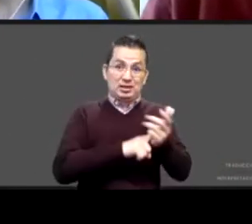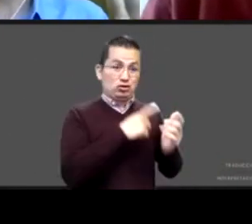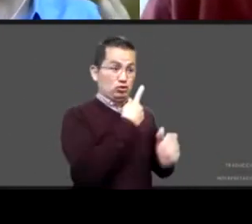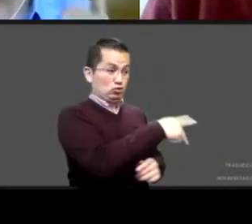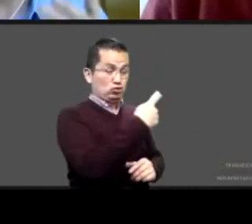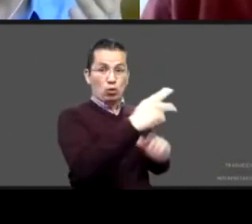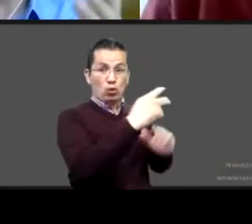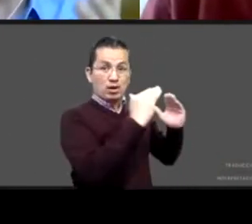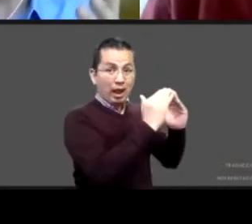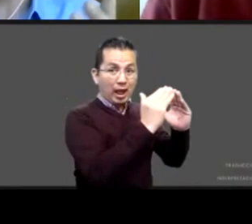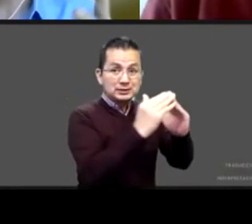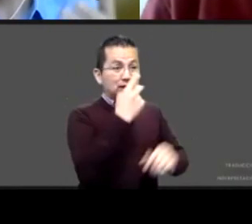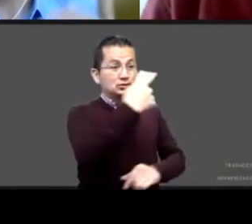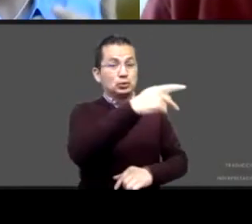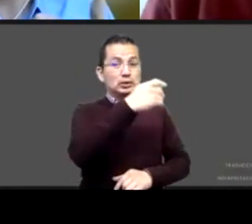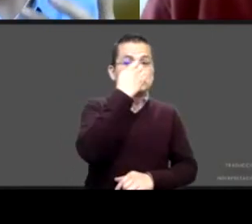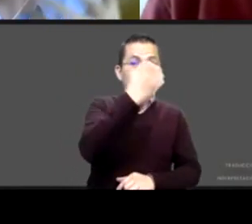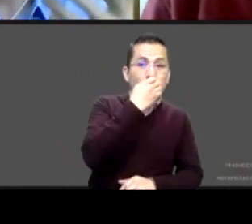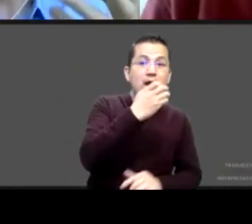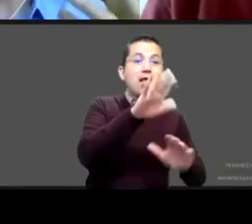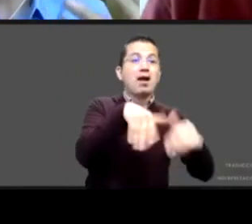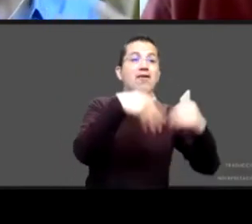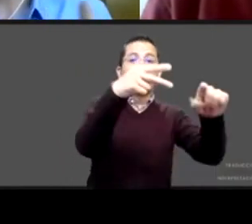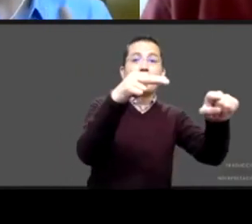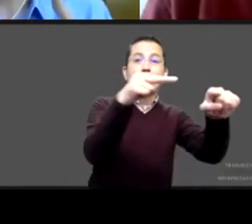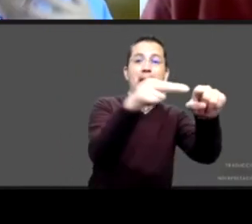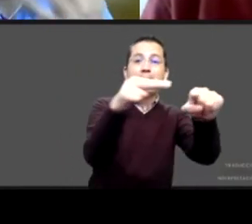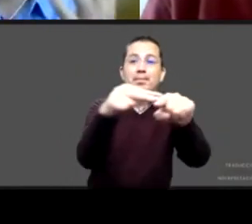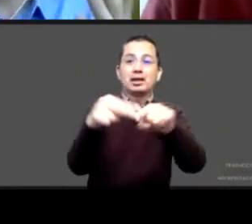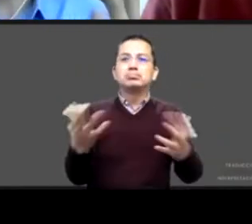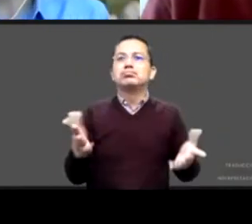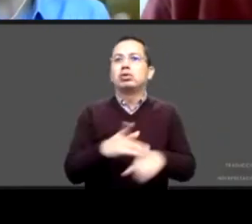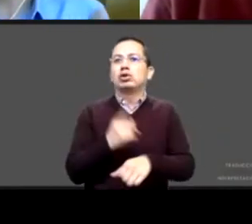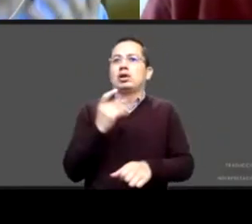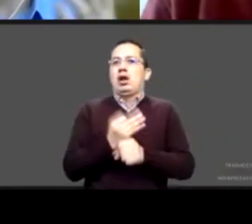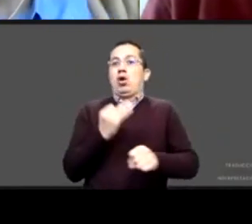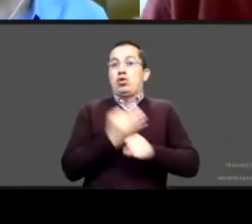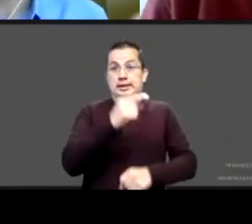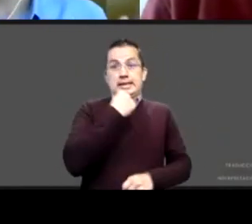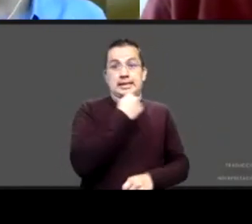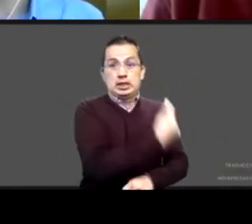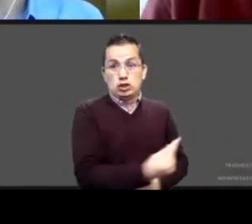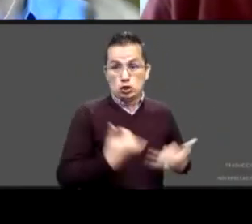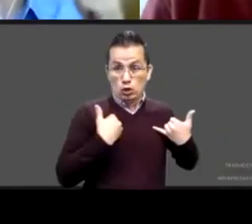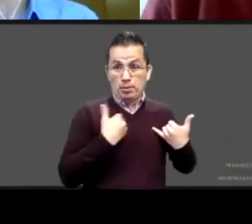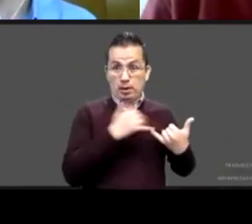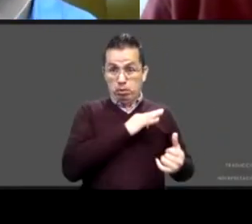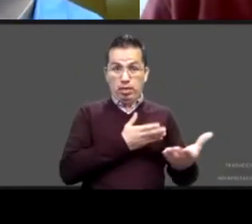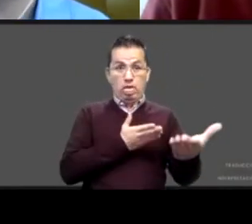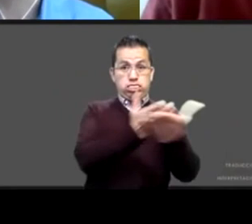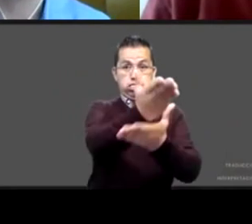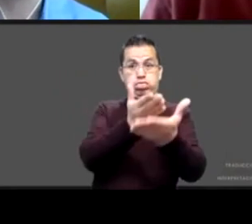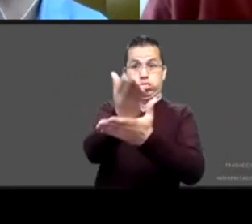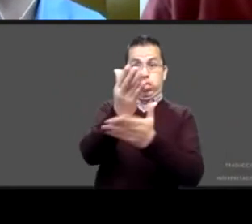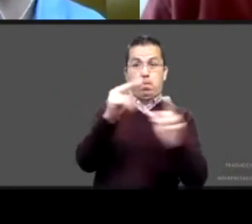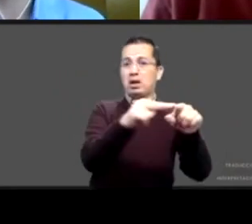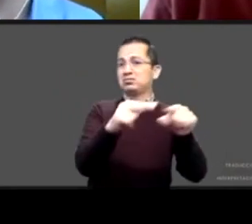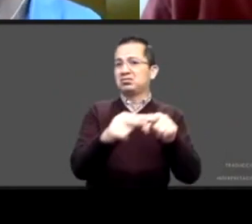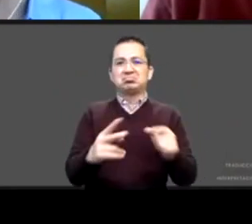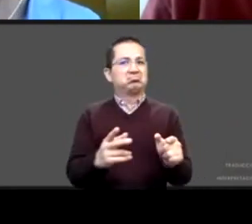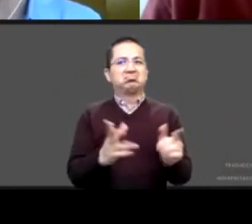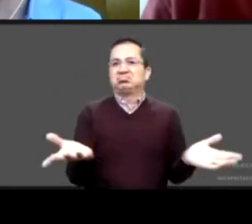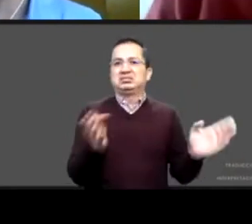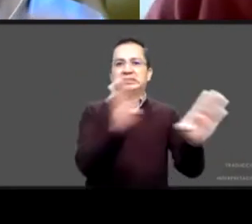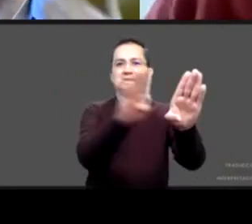Hoy está limitado el acceso a muchos distintos parques y a distintos espacios recreativos. Y hoy más que nunca la recreación es